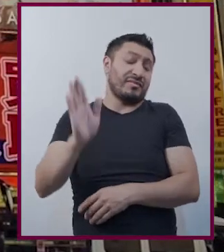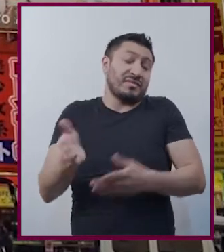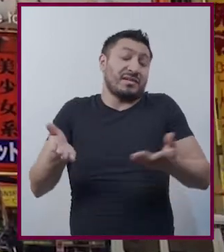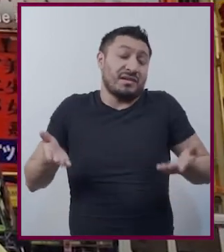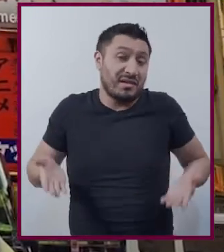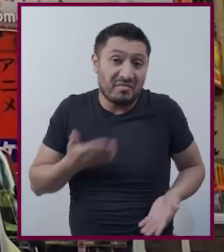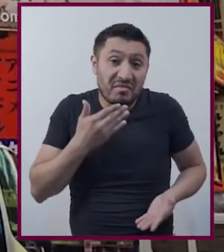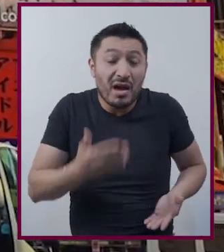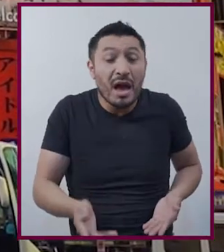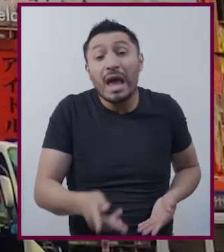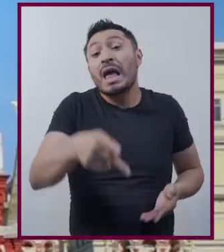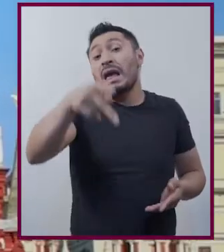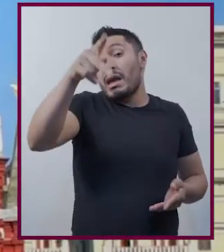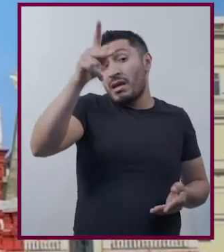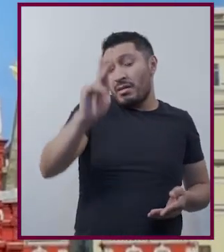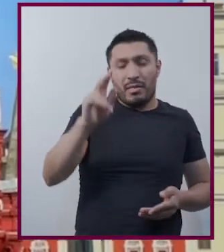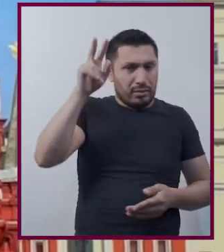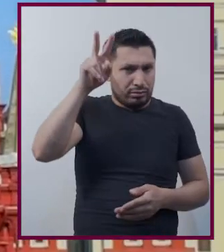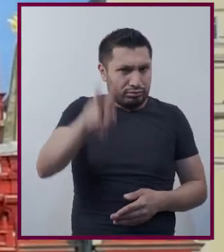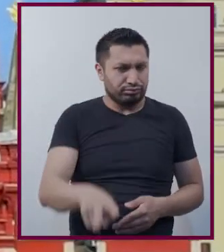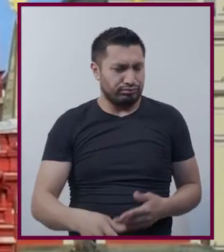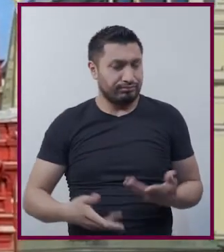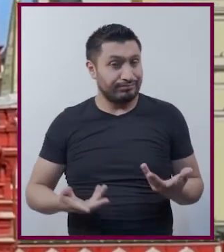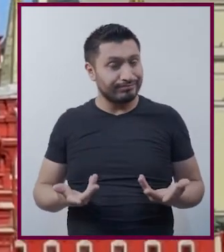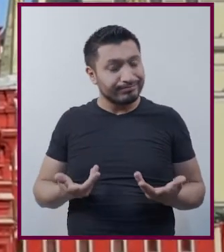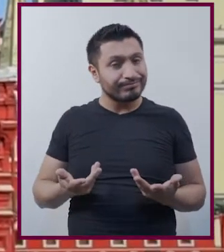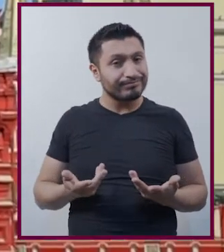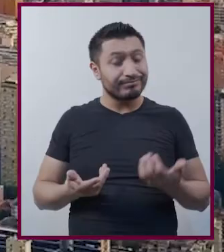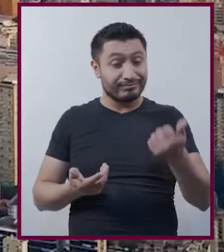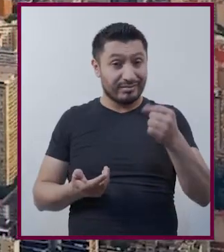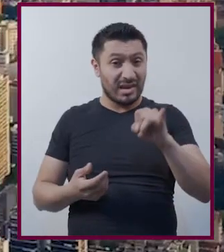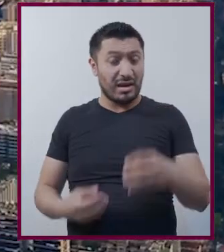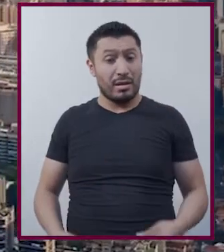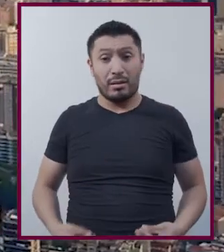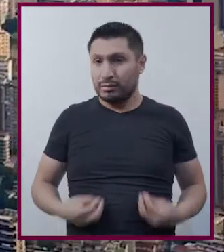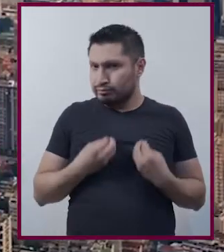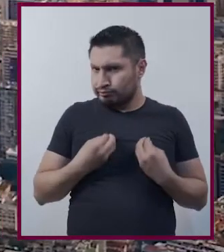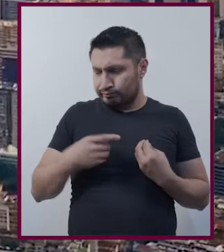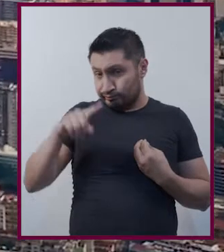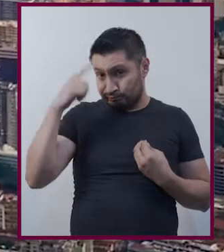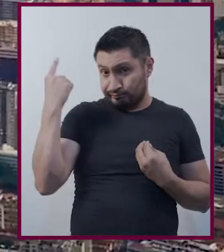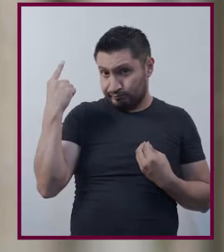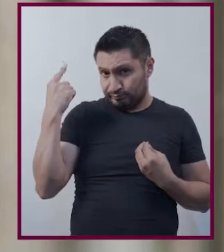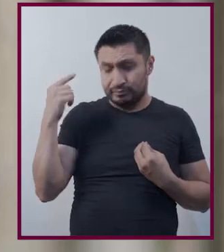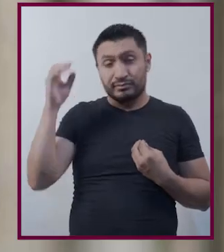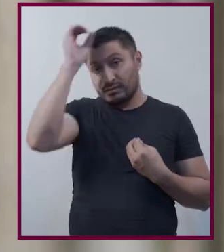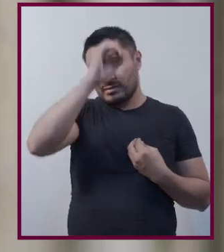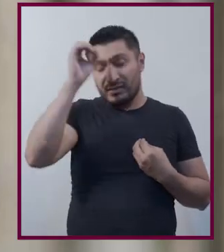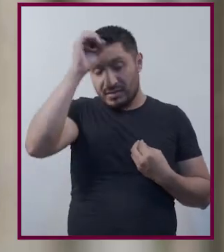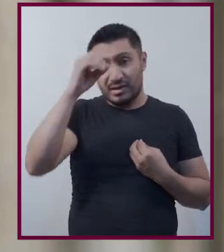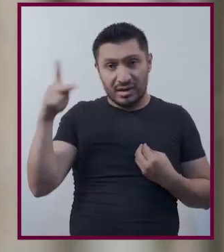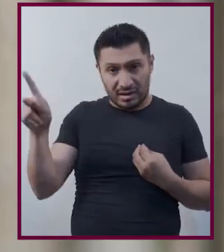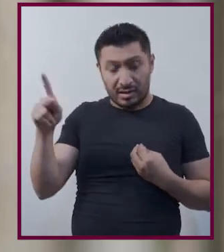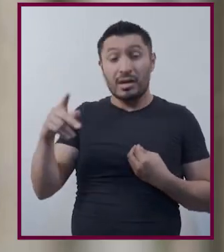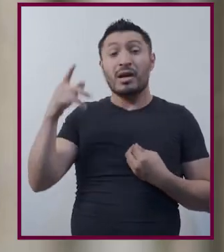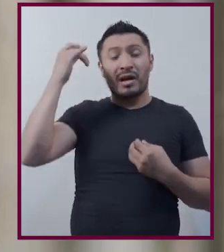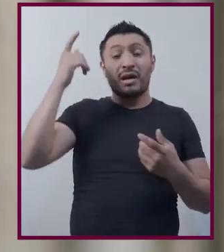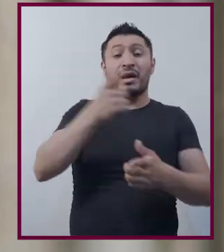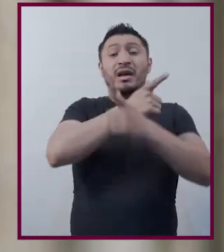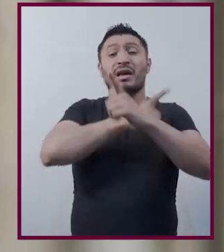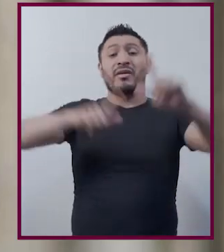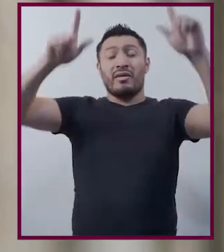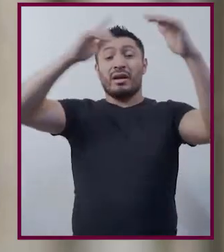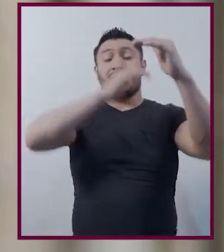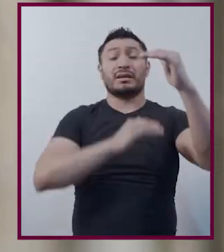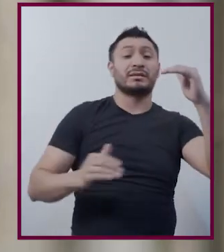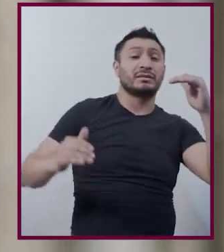pero pregúntate, ¿de veras la realidad es así de sencilla? En opinión del autor estadounidense, el liberalismo es superior a